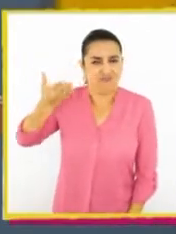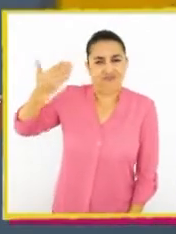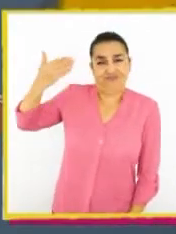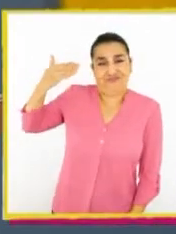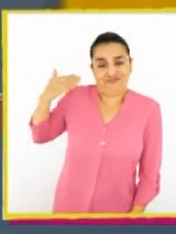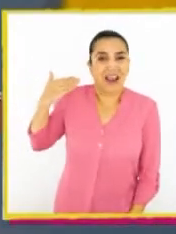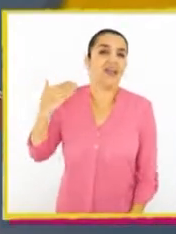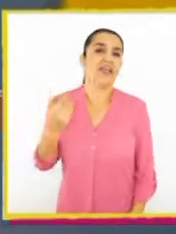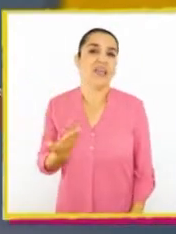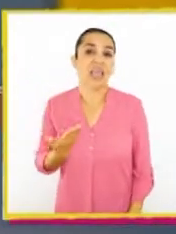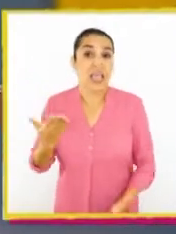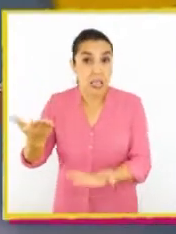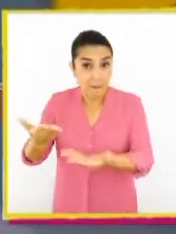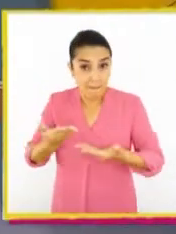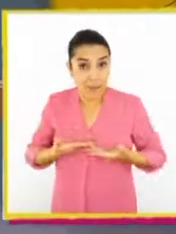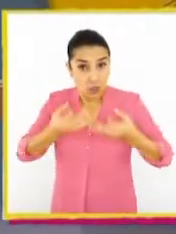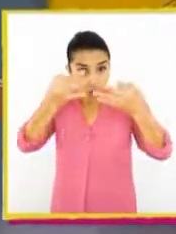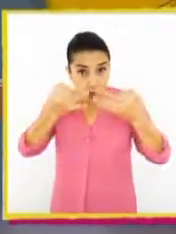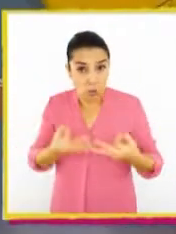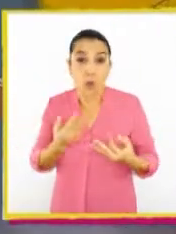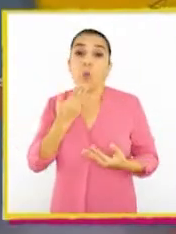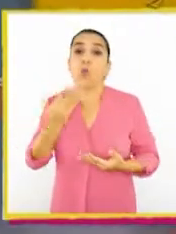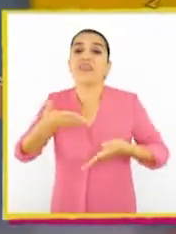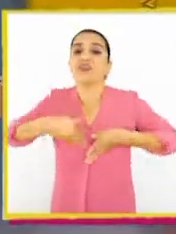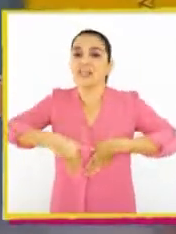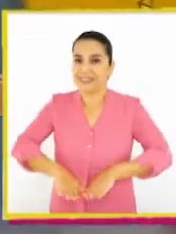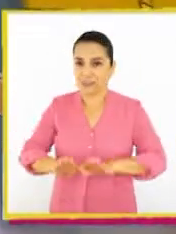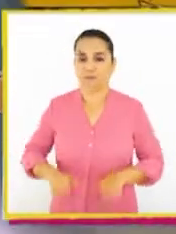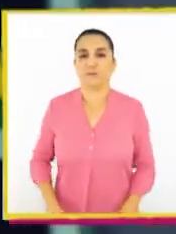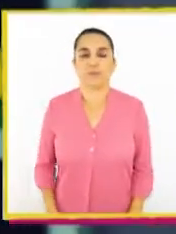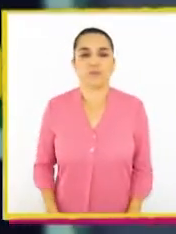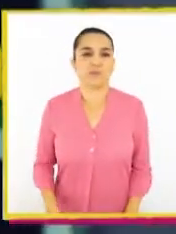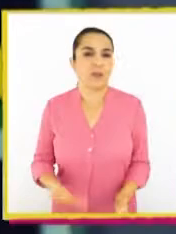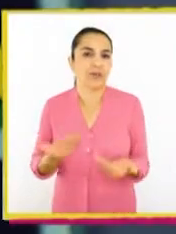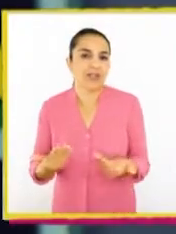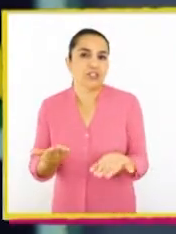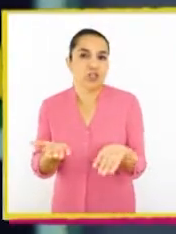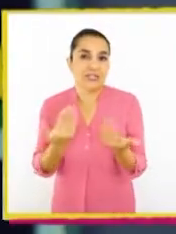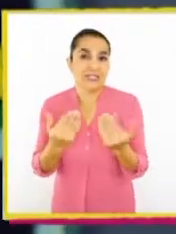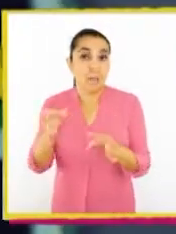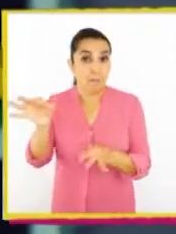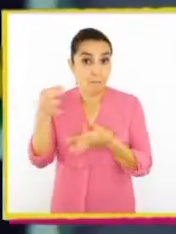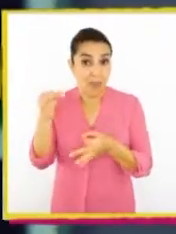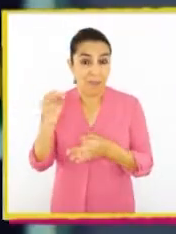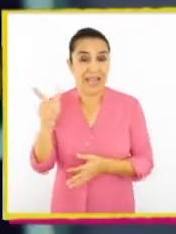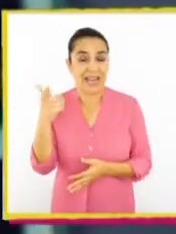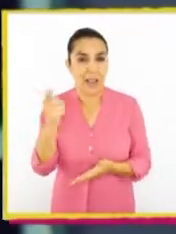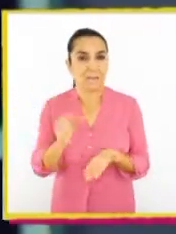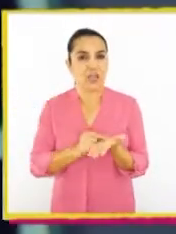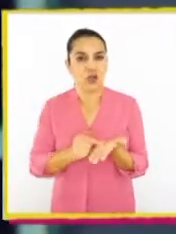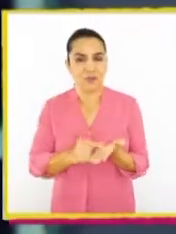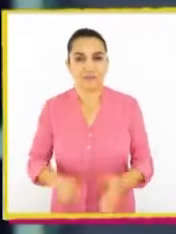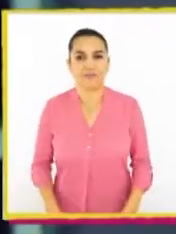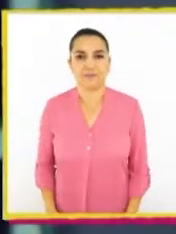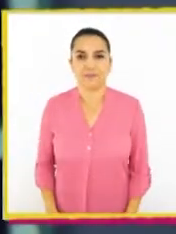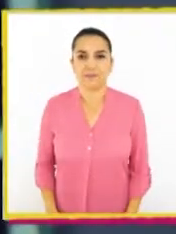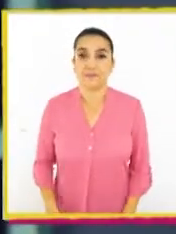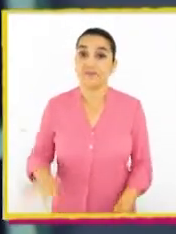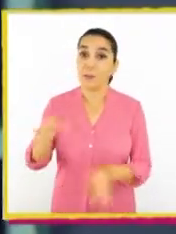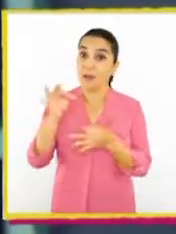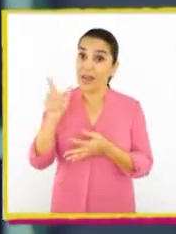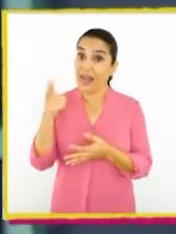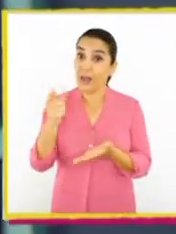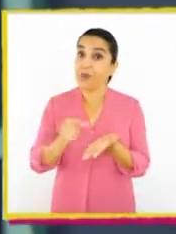etc. Así que los invito hoy a calcular cuándo nacieron ellos. Para eso necesitaremos papel, lápiz y goma de